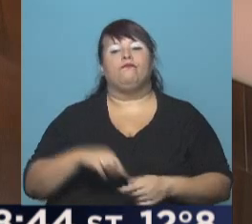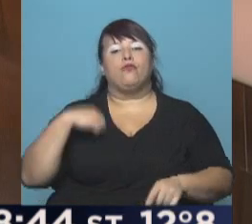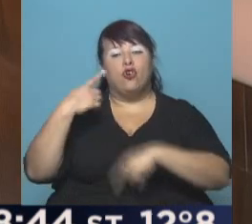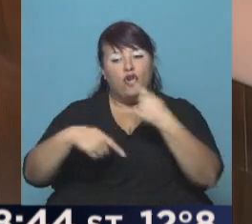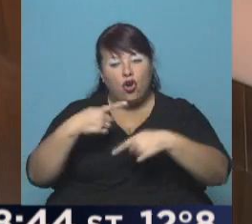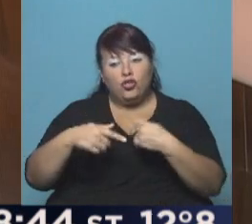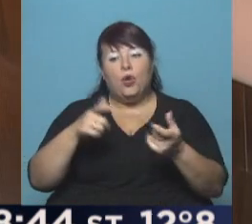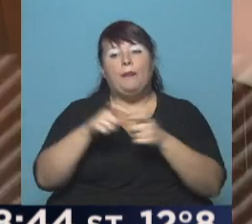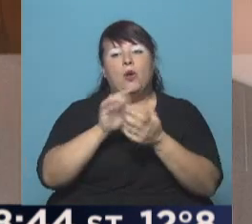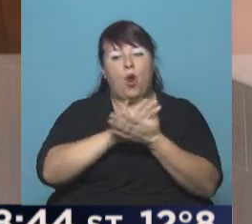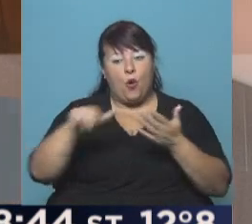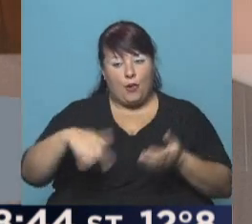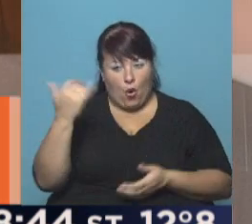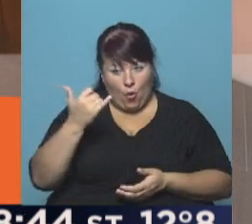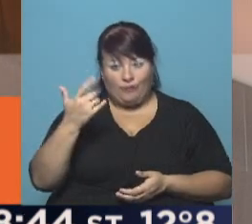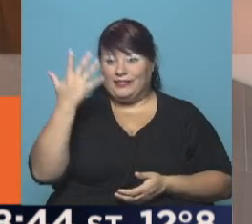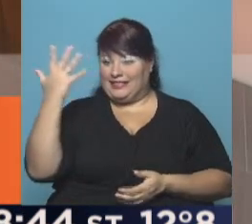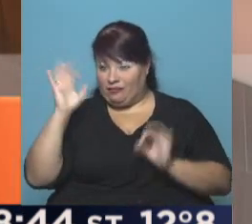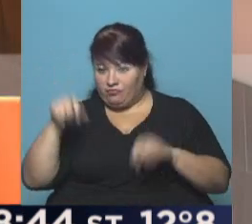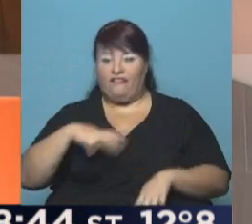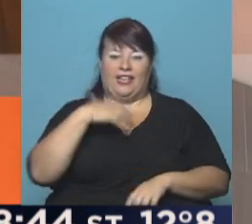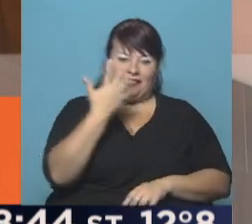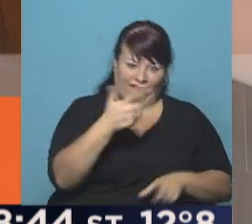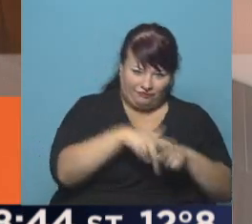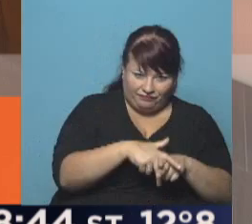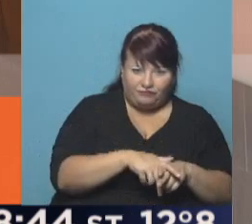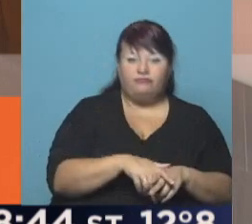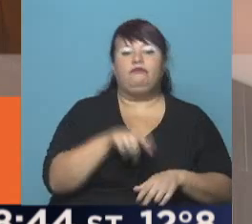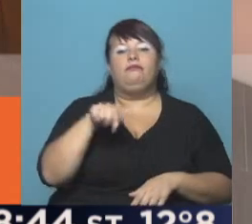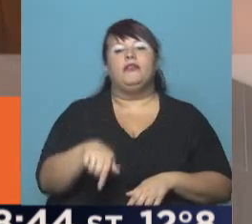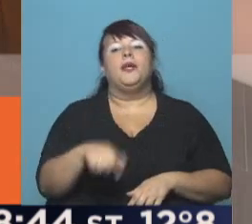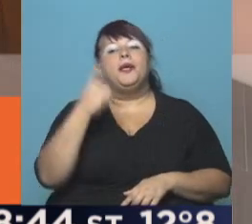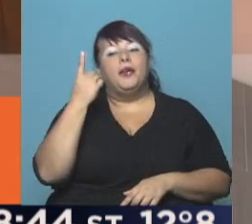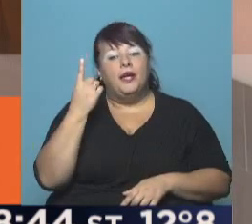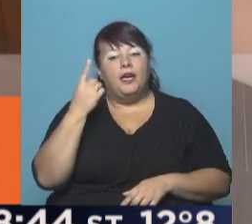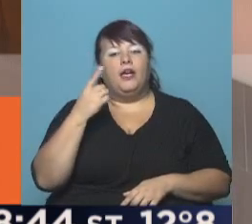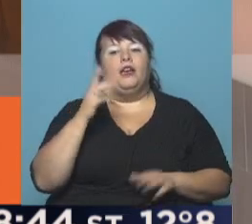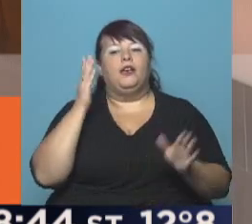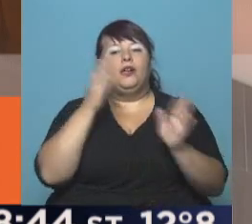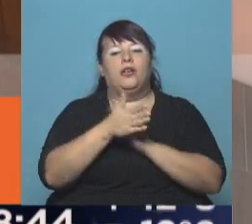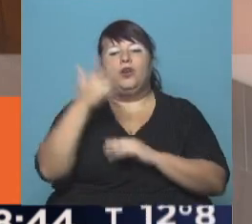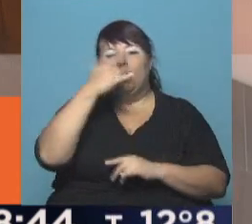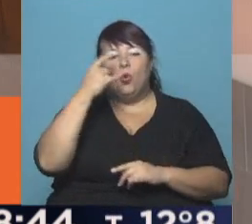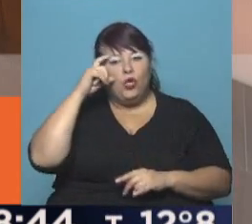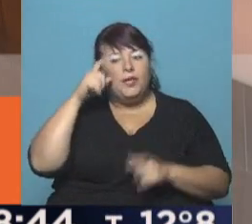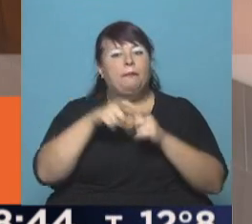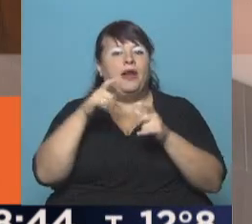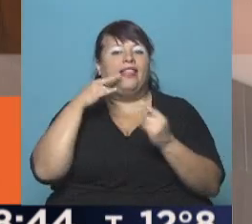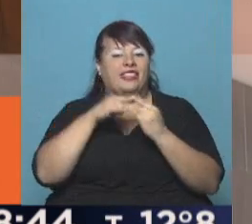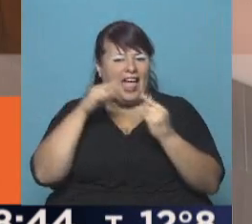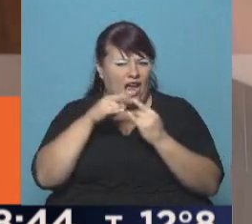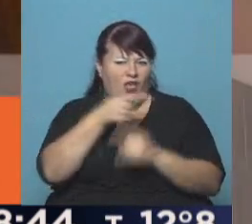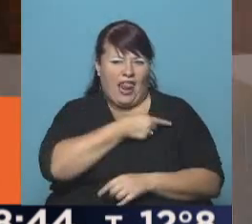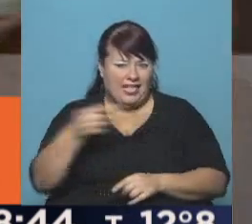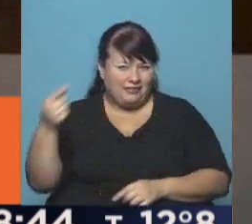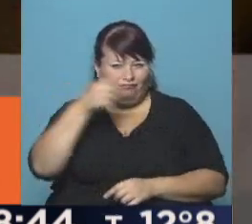Continuamos recorriendo los estrenos de este jueves, ya hablamos de cinco, nos quedaban cinco pendientes y el primero se llama Huye y es el estreno de terror de todas